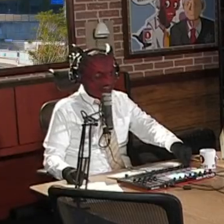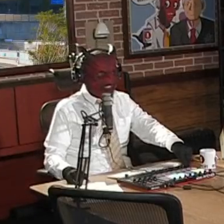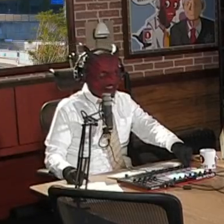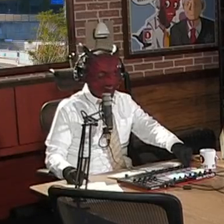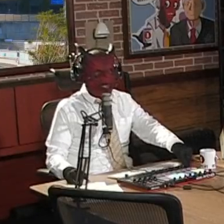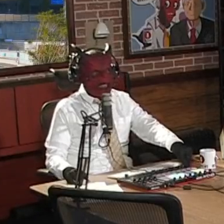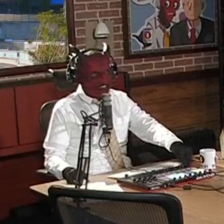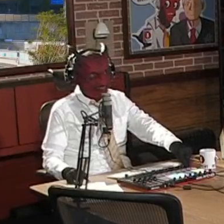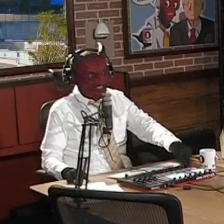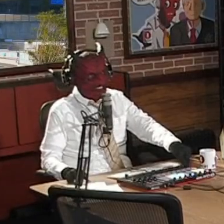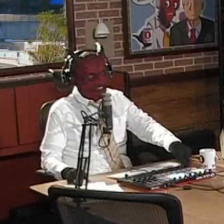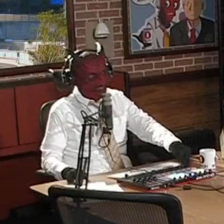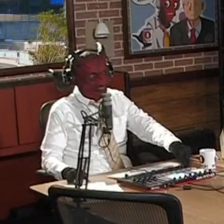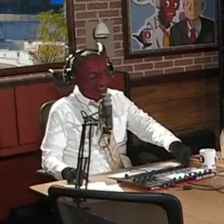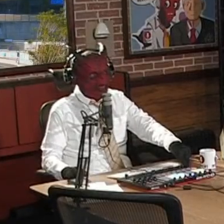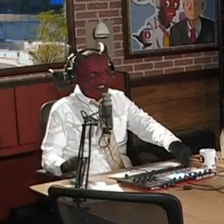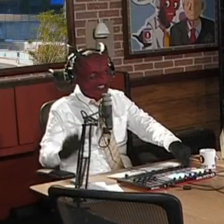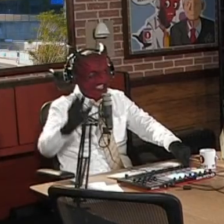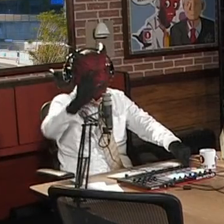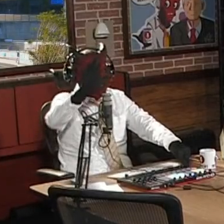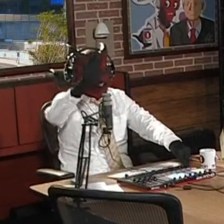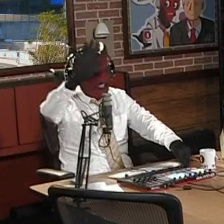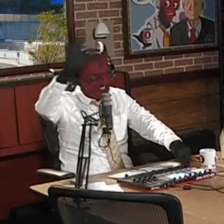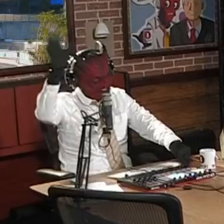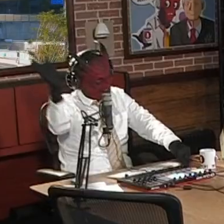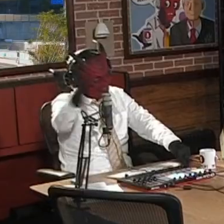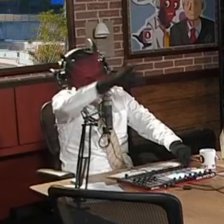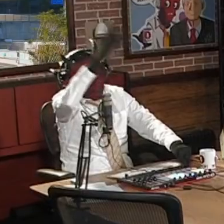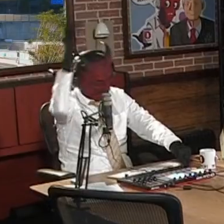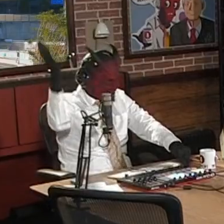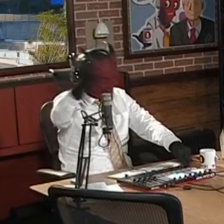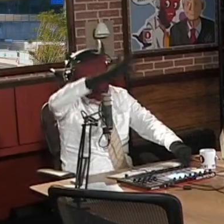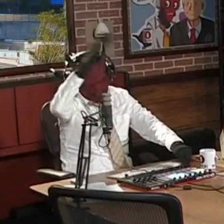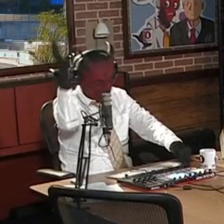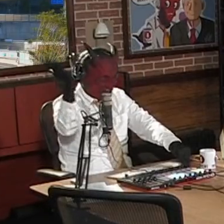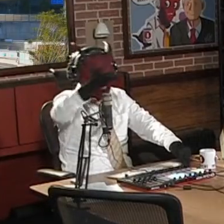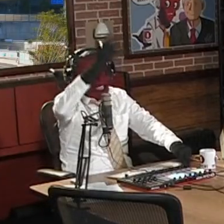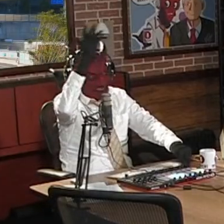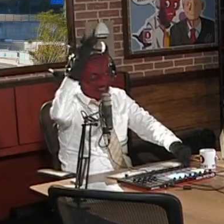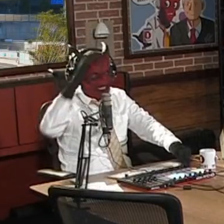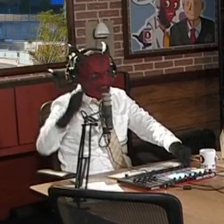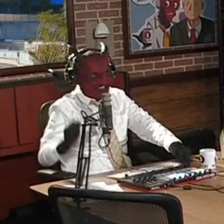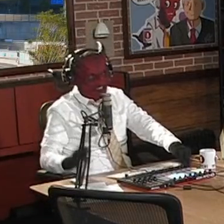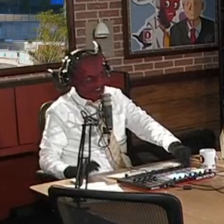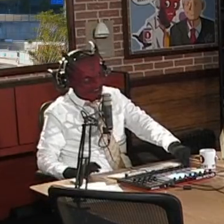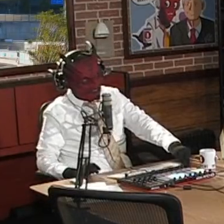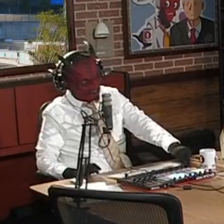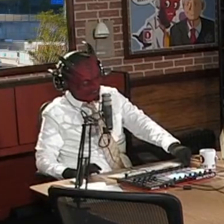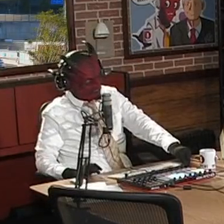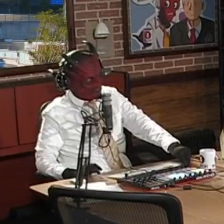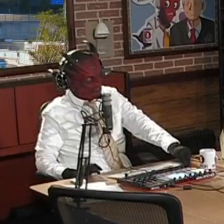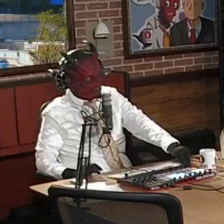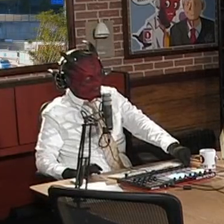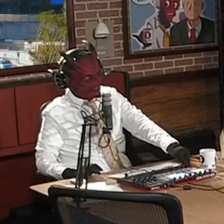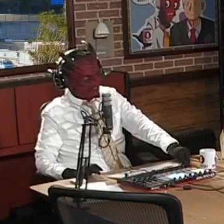estemos escuchando las conferencias del doctor Hugo López-Gatell. Y ya córtale, pirata.